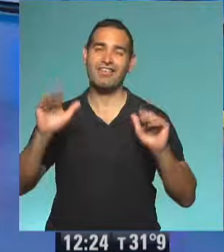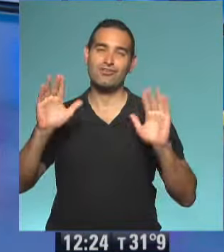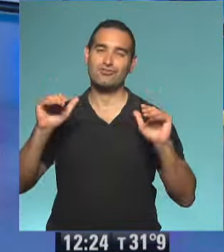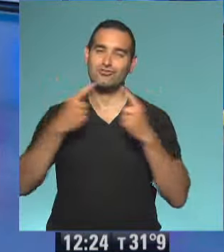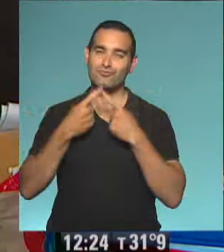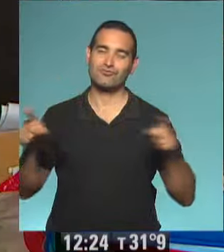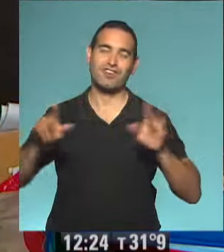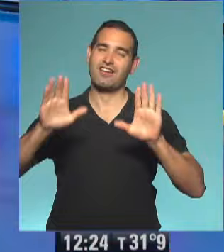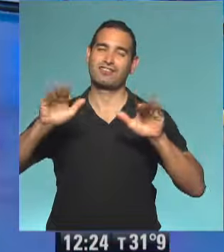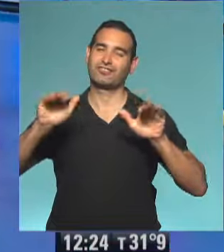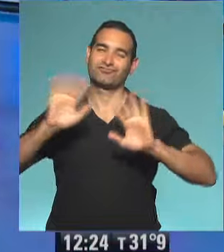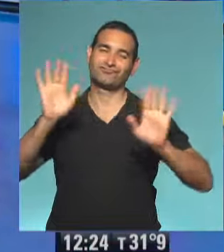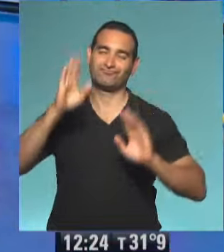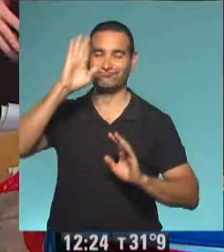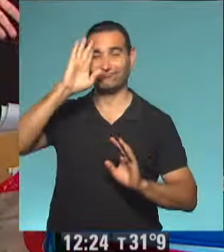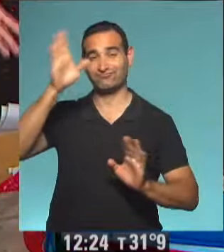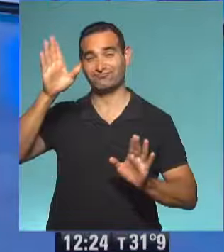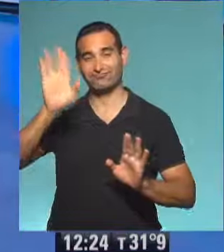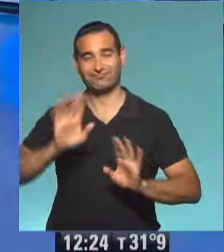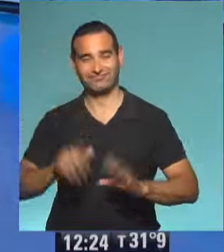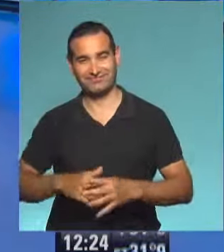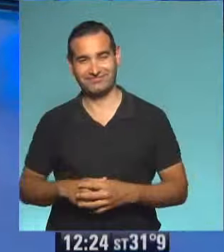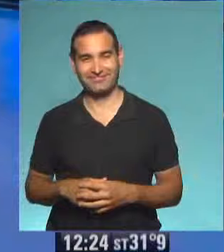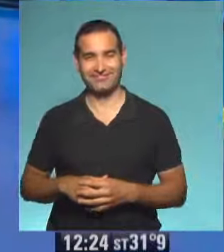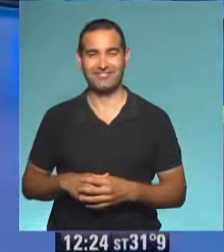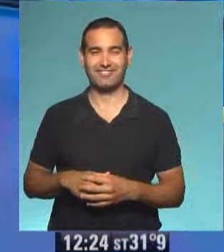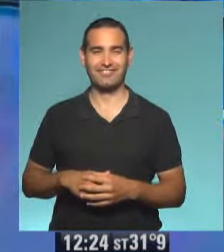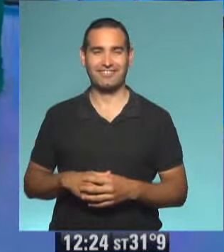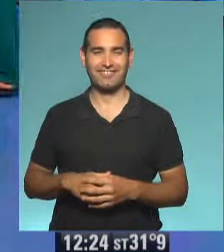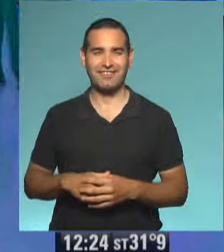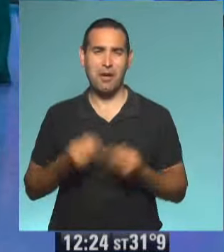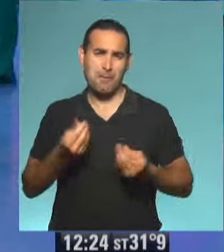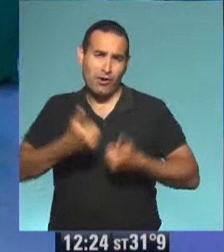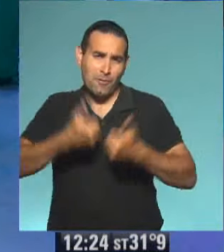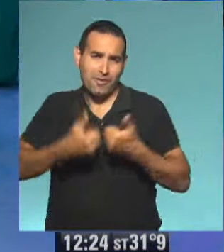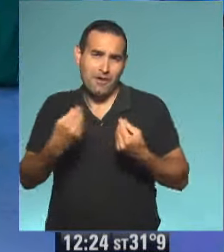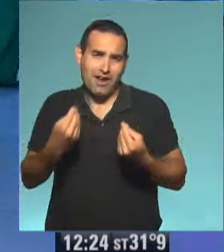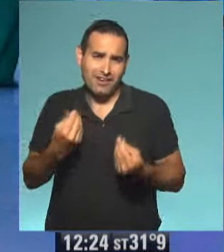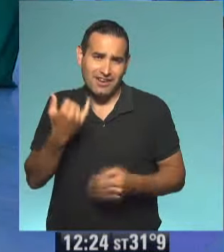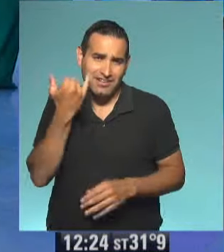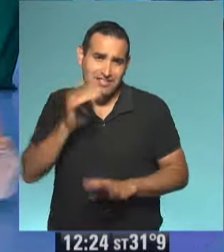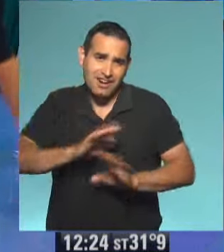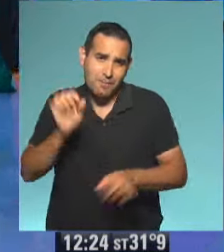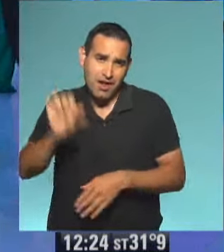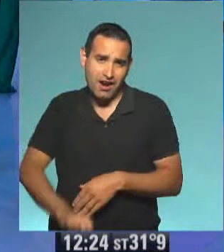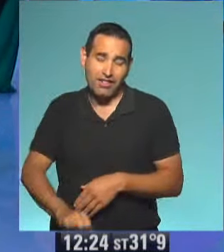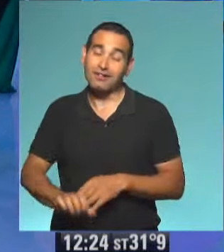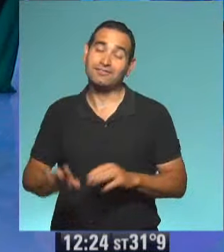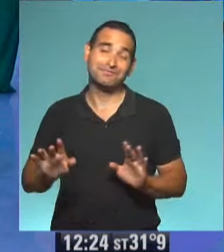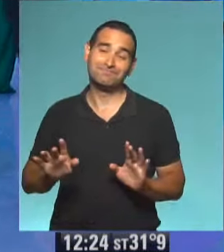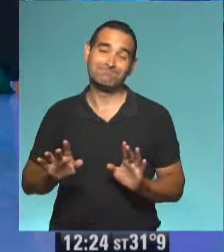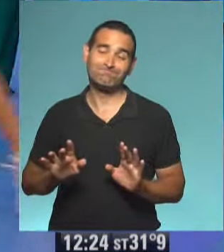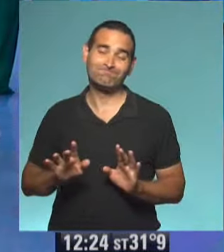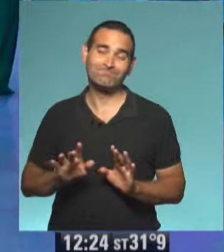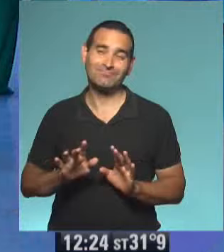mañana estando lejos me arrepienta de este adiós. Pero ¿para qué vamos a competir si ya no podemos? Eso, ya está. Entonces,